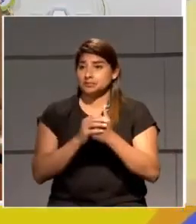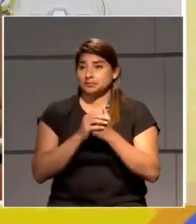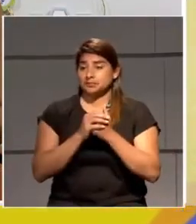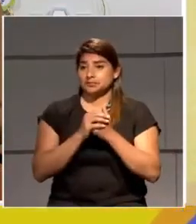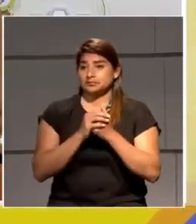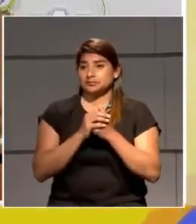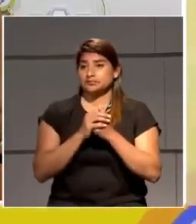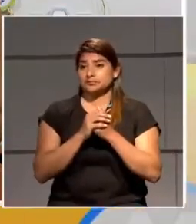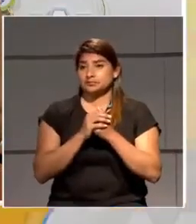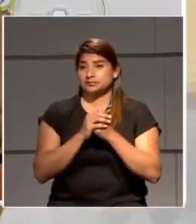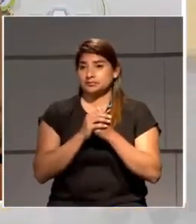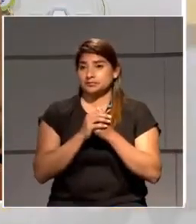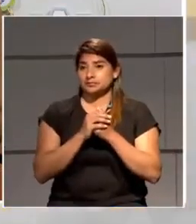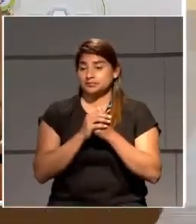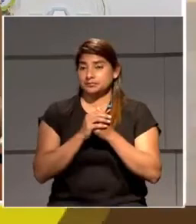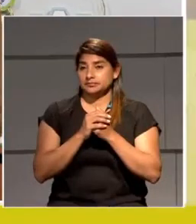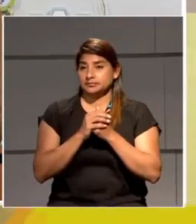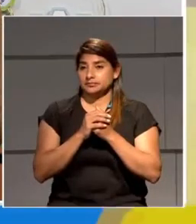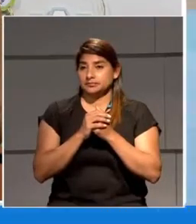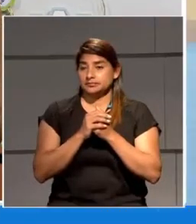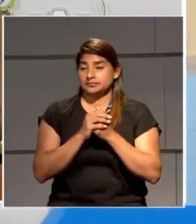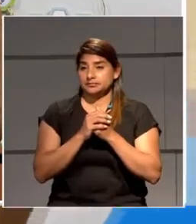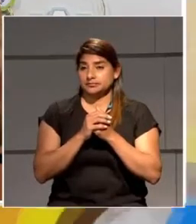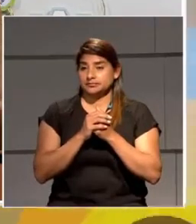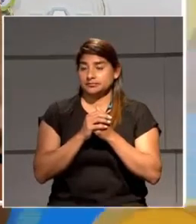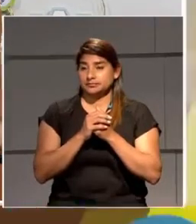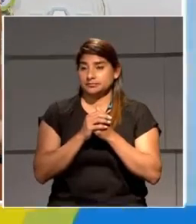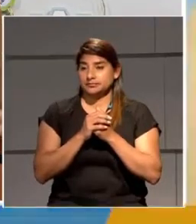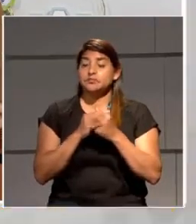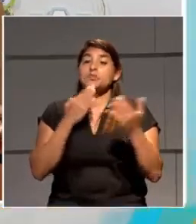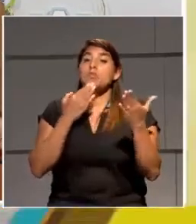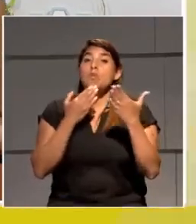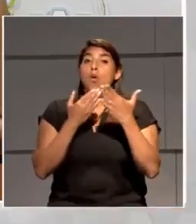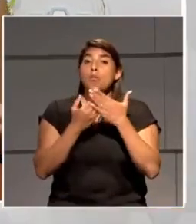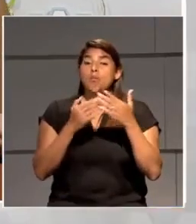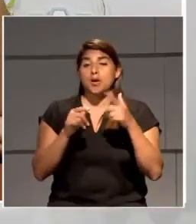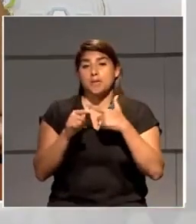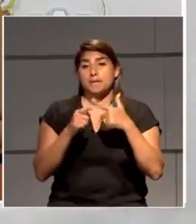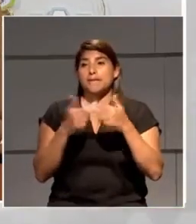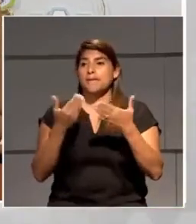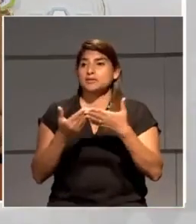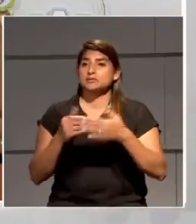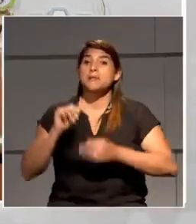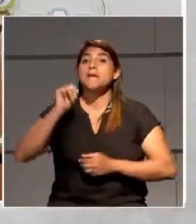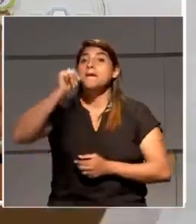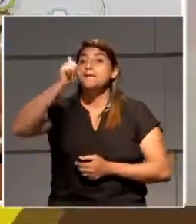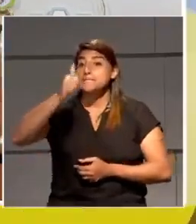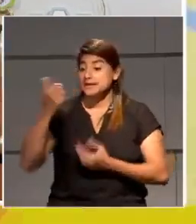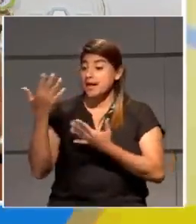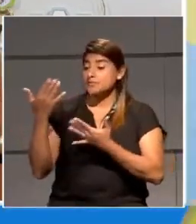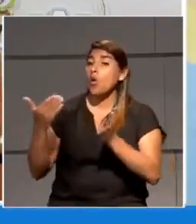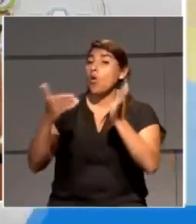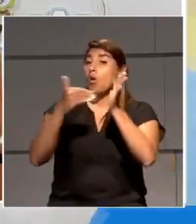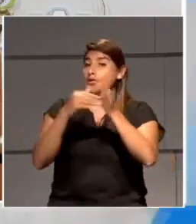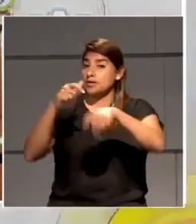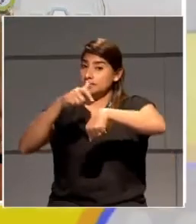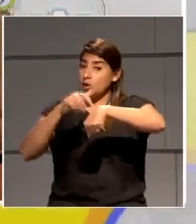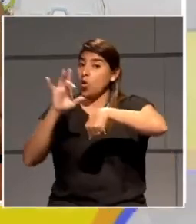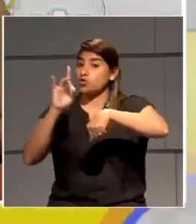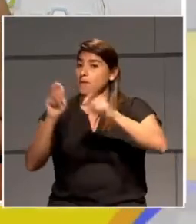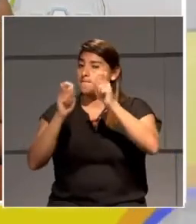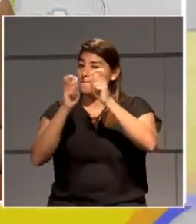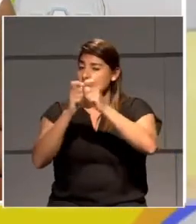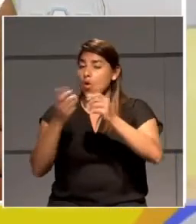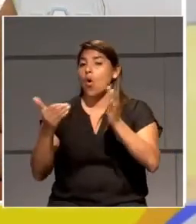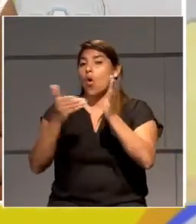agarrar la cuchara. Ya va, que Pluck se está preparando. Bueno, mientras tanto les voy diciendo que los esperamos mañana a las 8 en punto de la mañana con